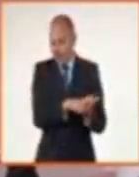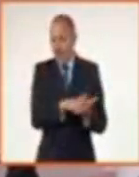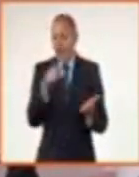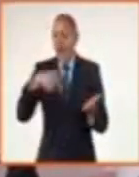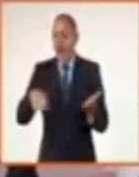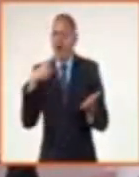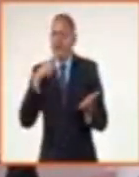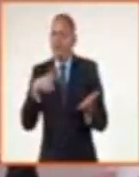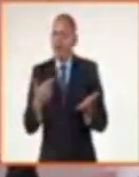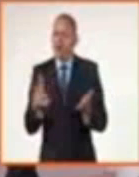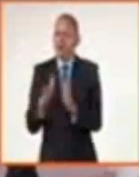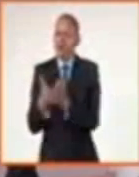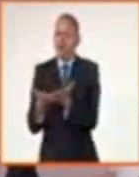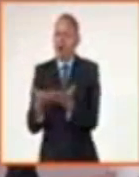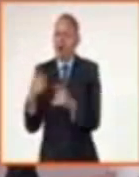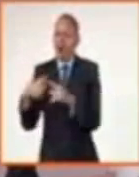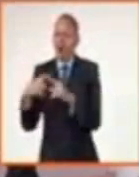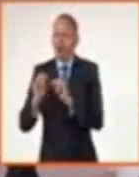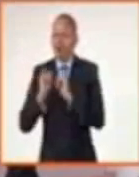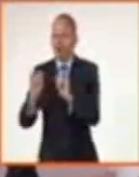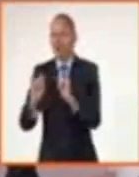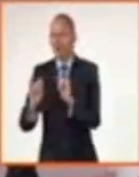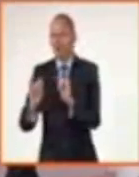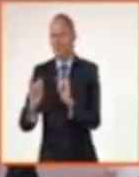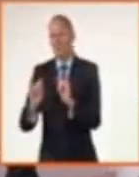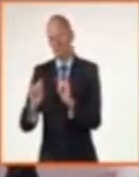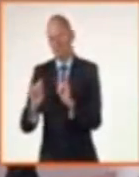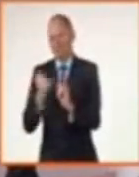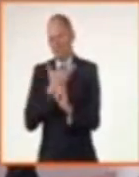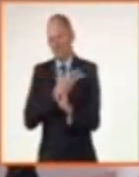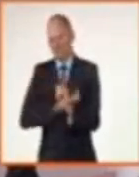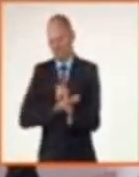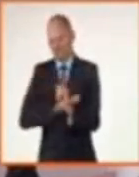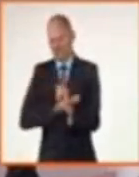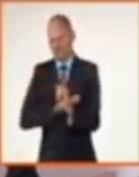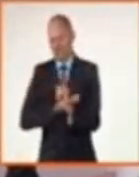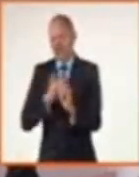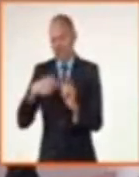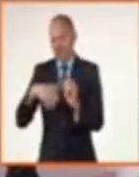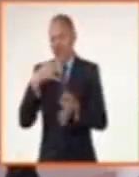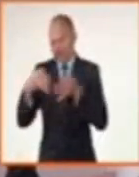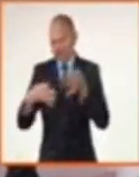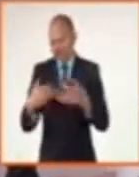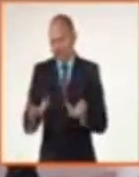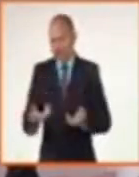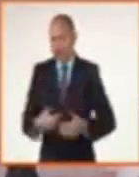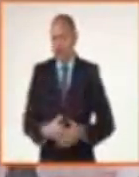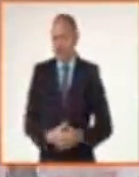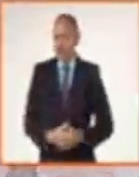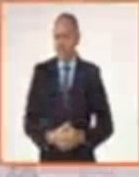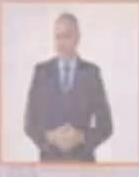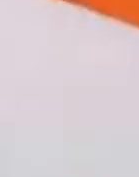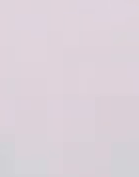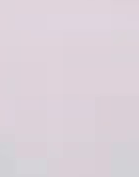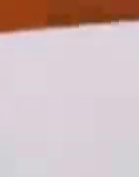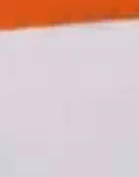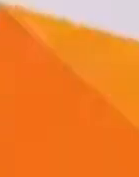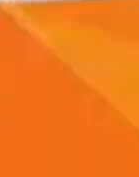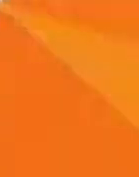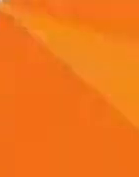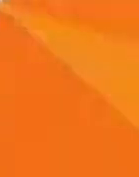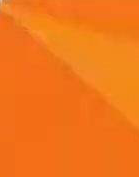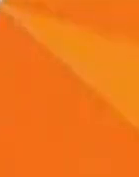una noticia triste también en medio de tanto regocijo, pero con ella comenzamos la mesa redonda.